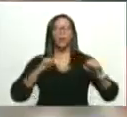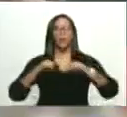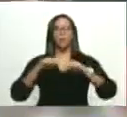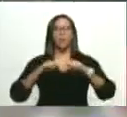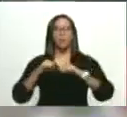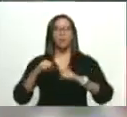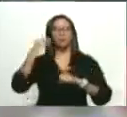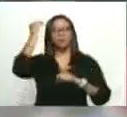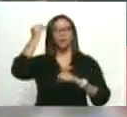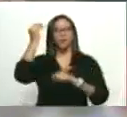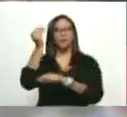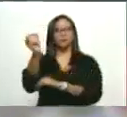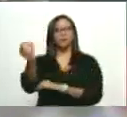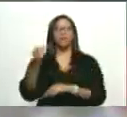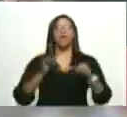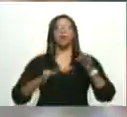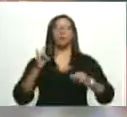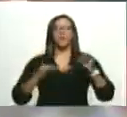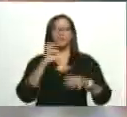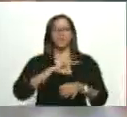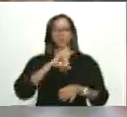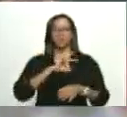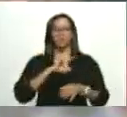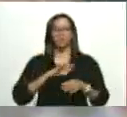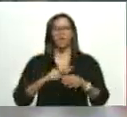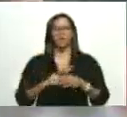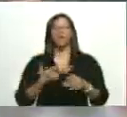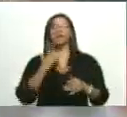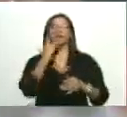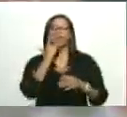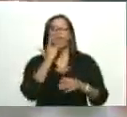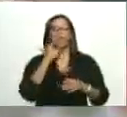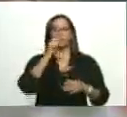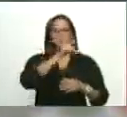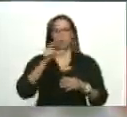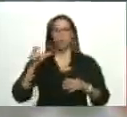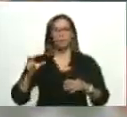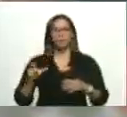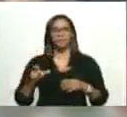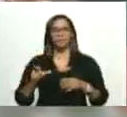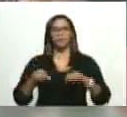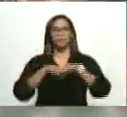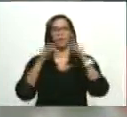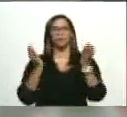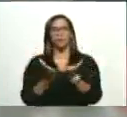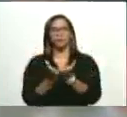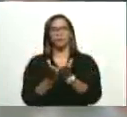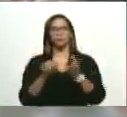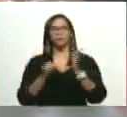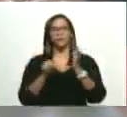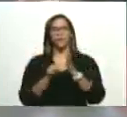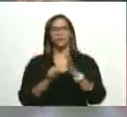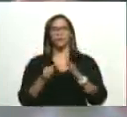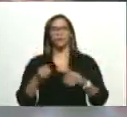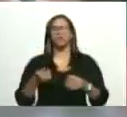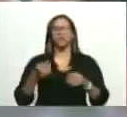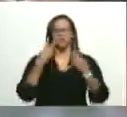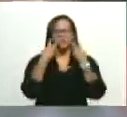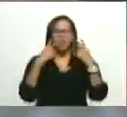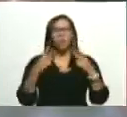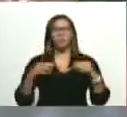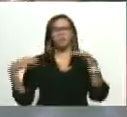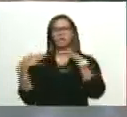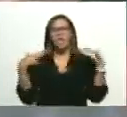que creen en la justicia social y creen en la dignidad de los seres humanos. En un mundo donde ahorita vemos guerras, vemos